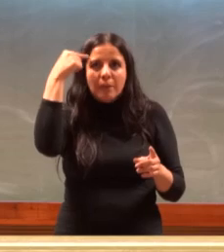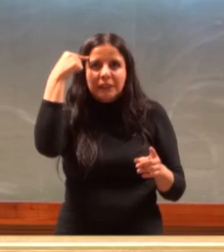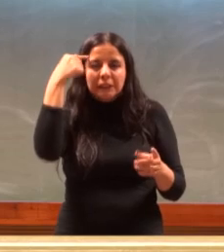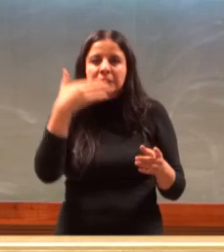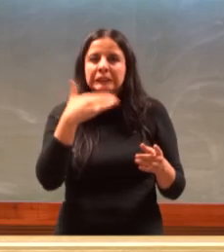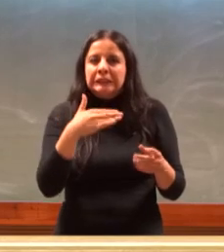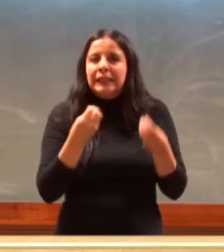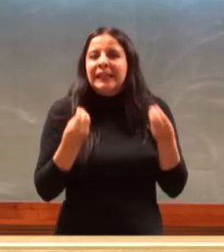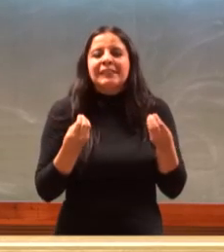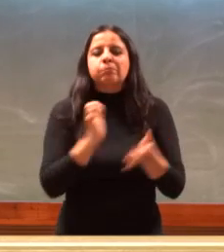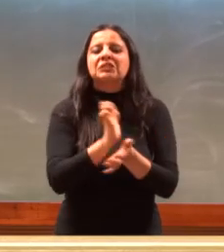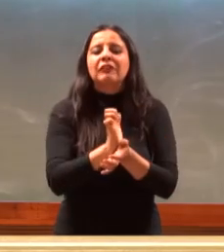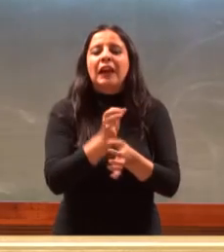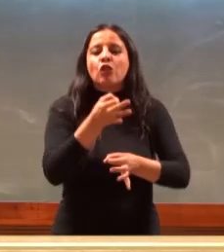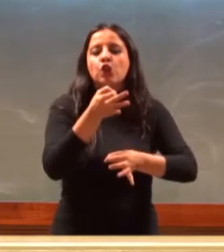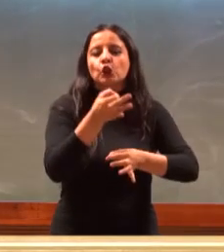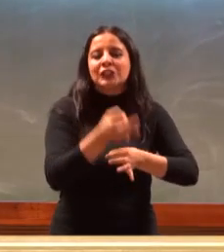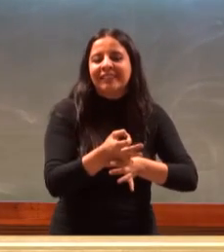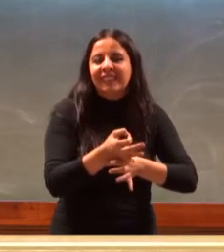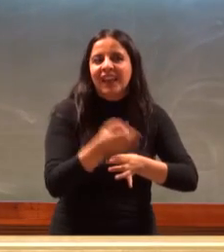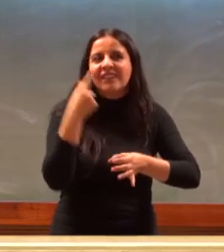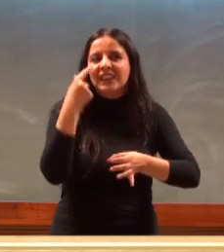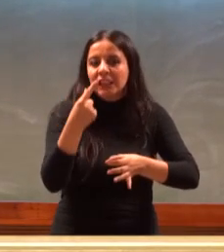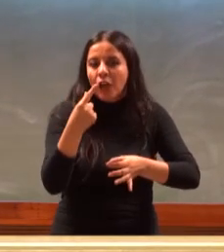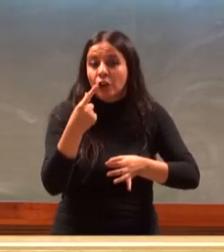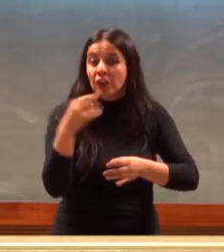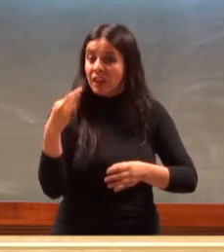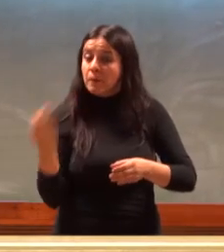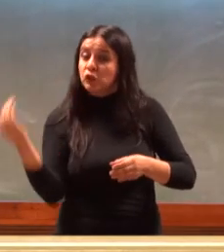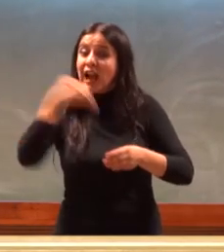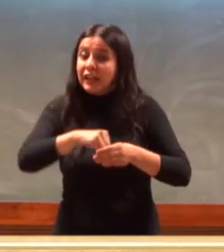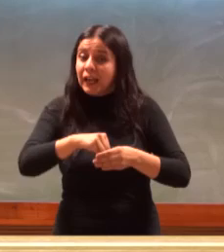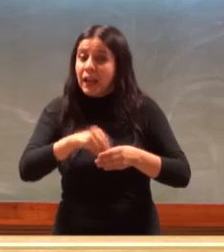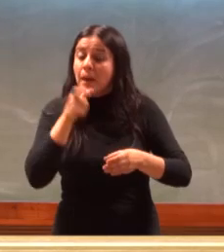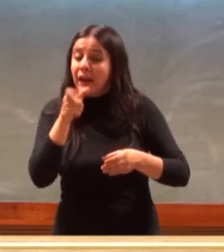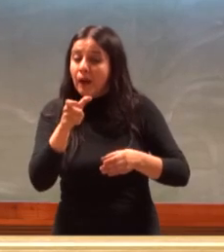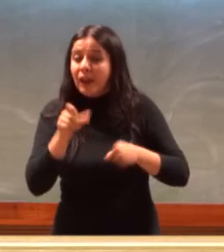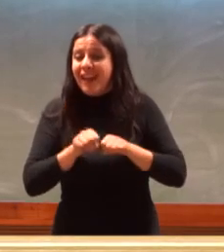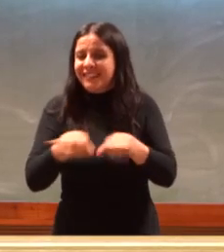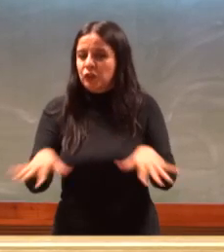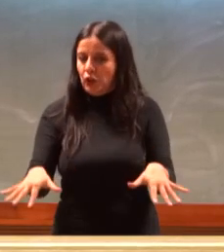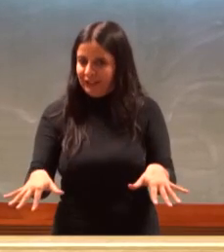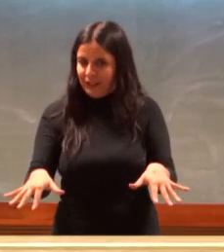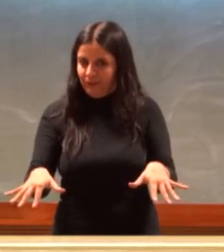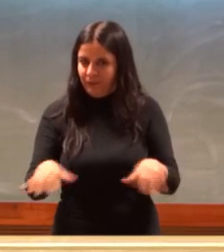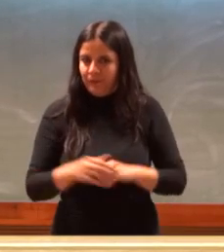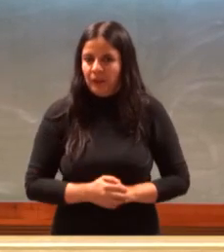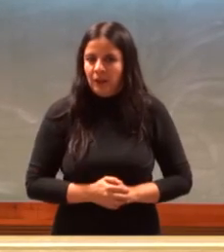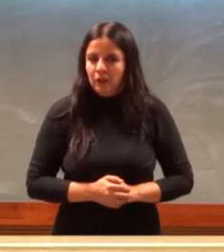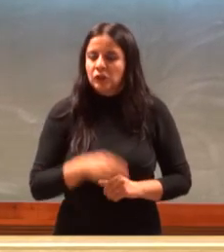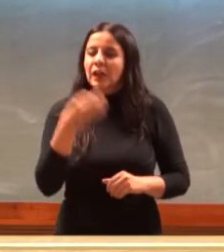deberíamos agregarle extensionista y no solo discutirlo en términos conceptuales sino discutirlos también en términos de